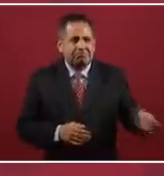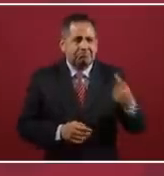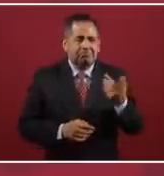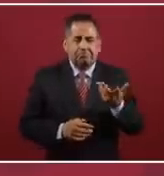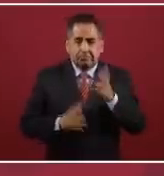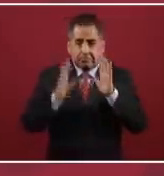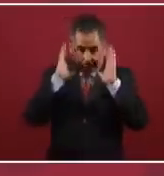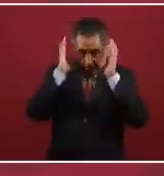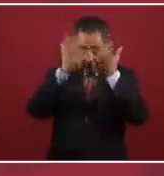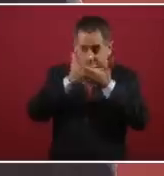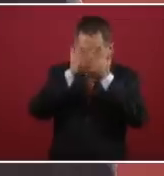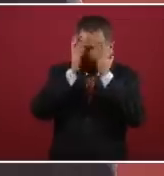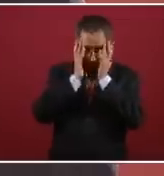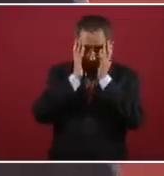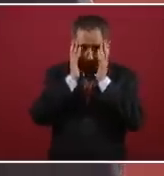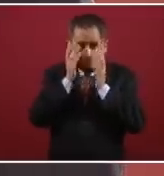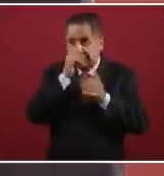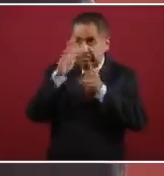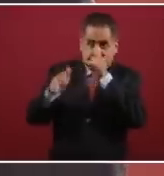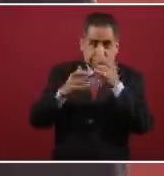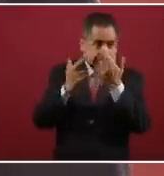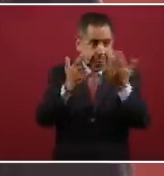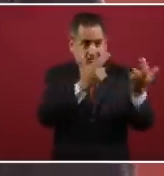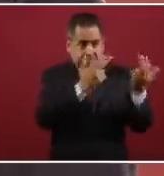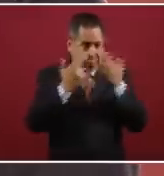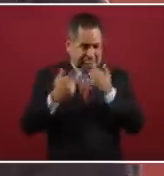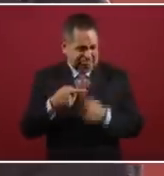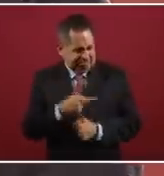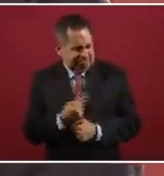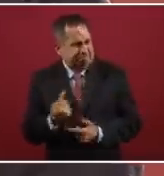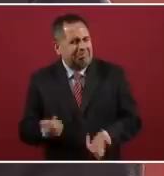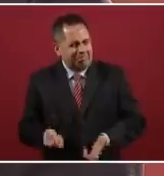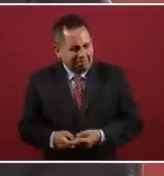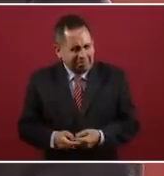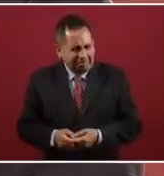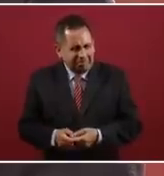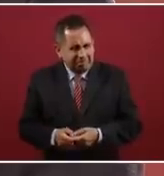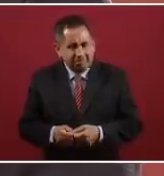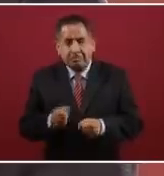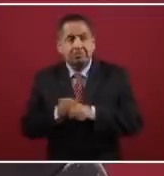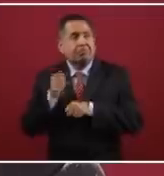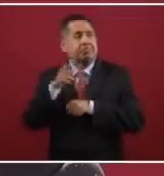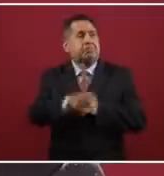cara y estar tirando petardos.